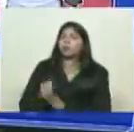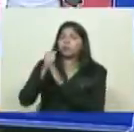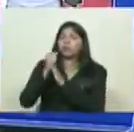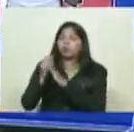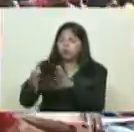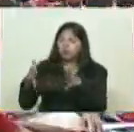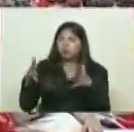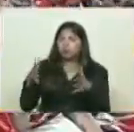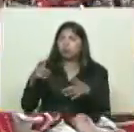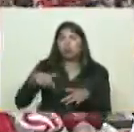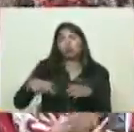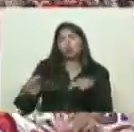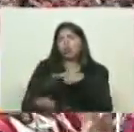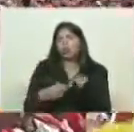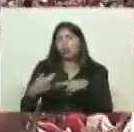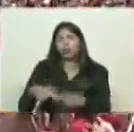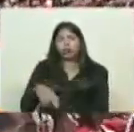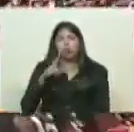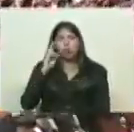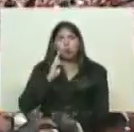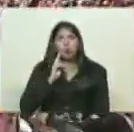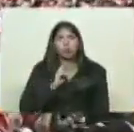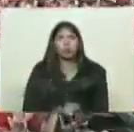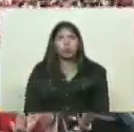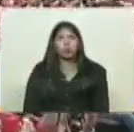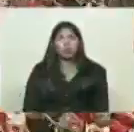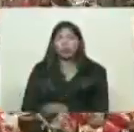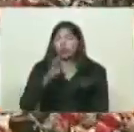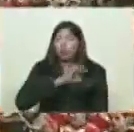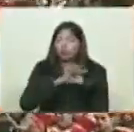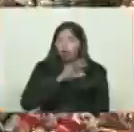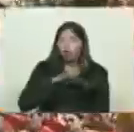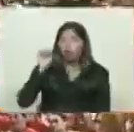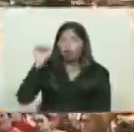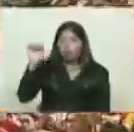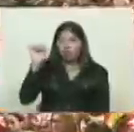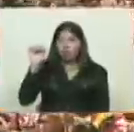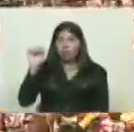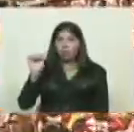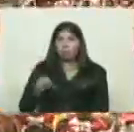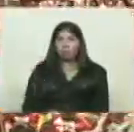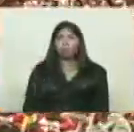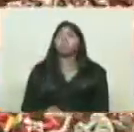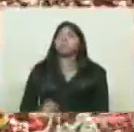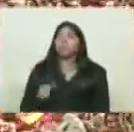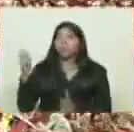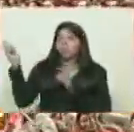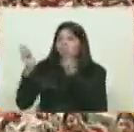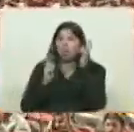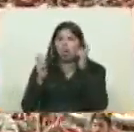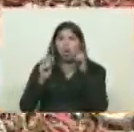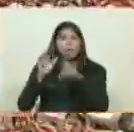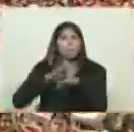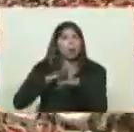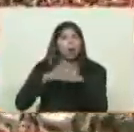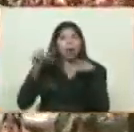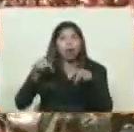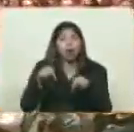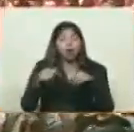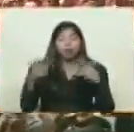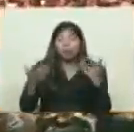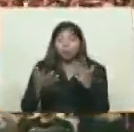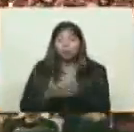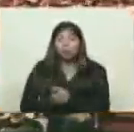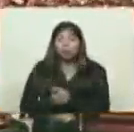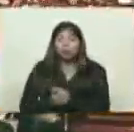victorias de la revolución bolivariana, de la revolución socialista, de la revolución chavista, porque hoy más que